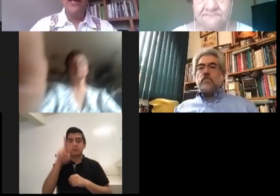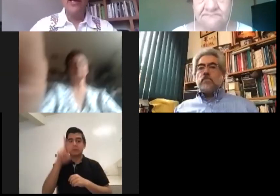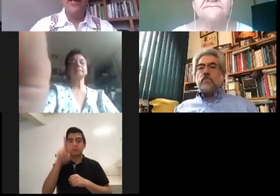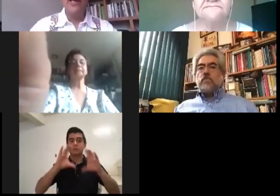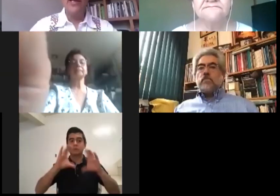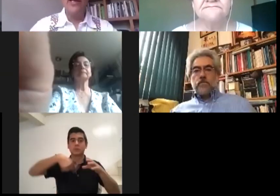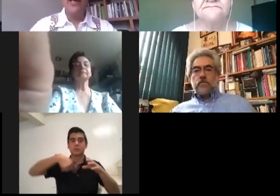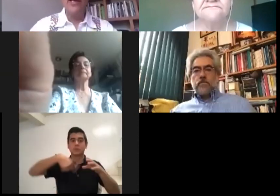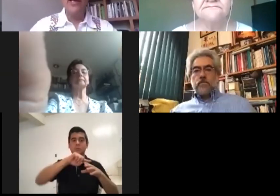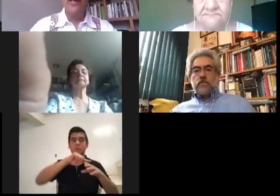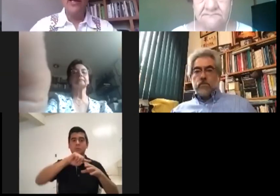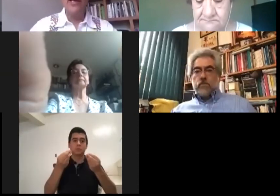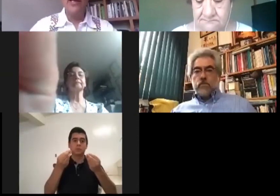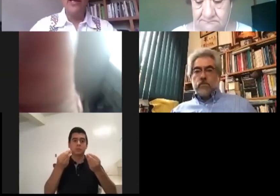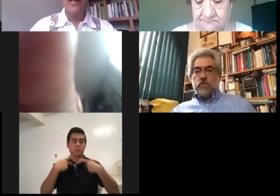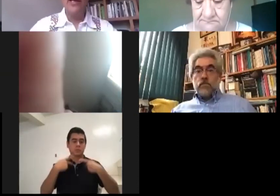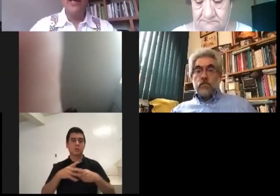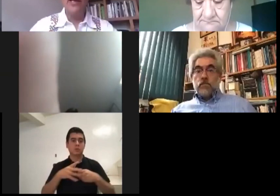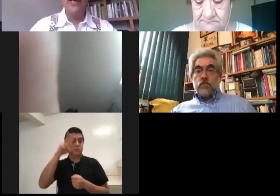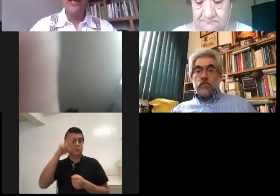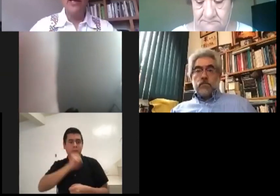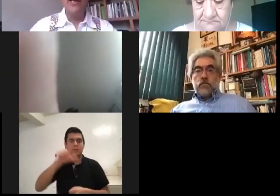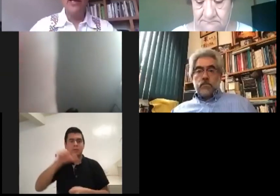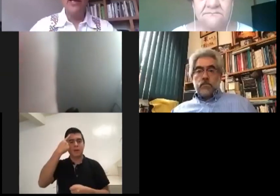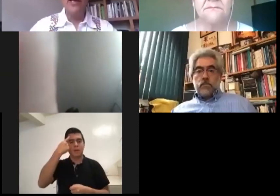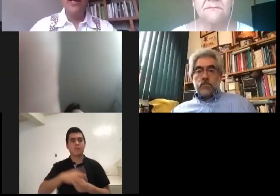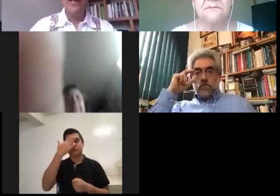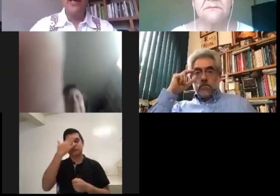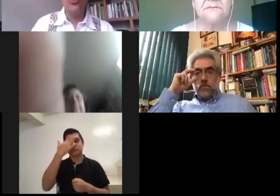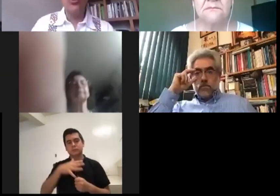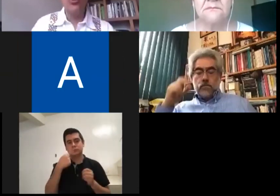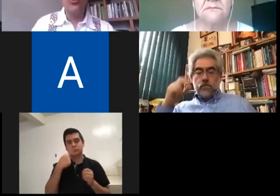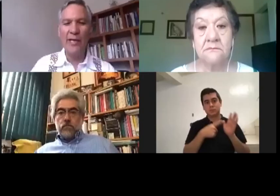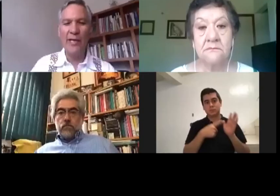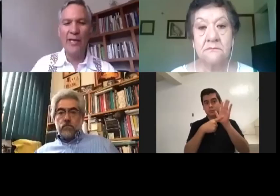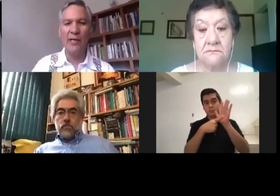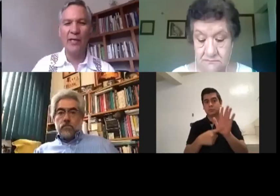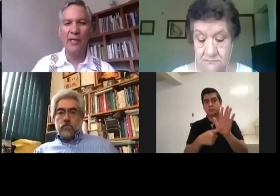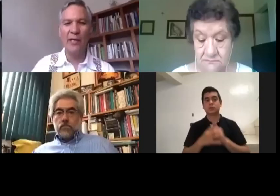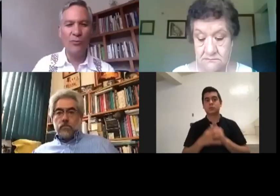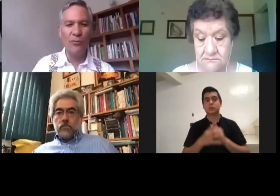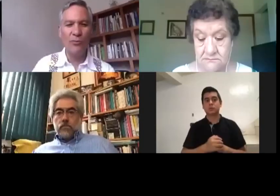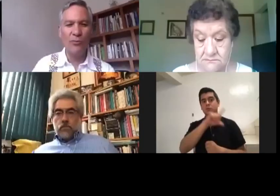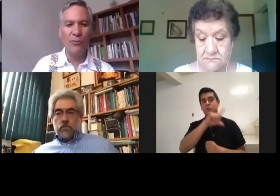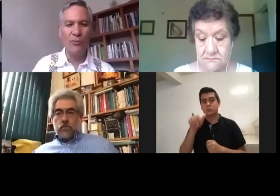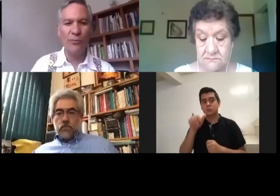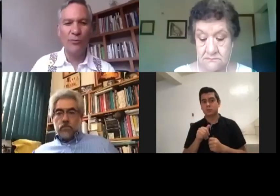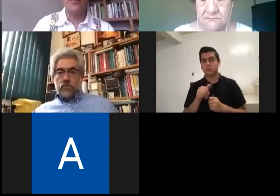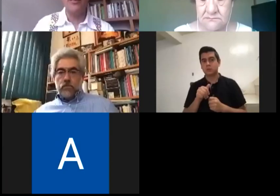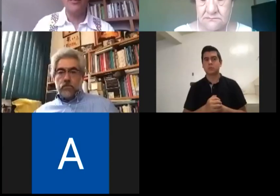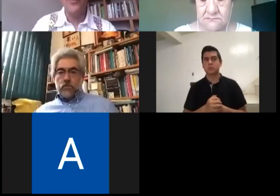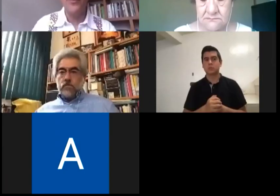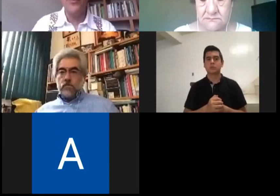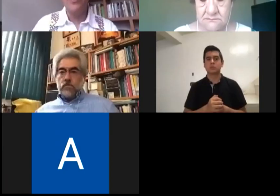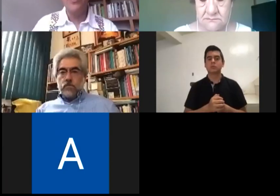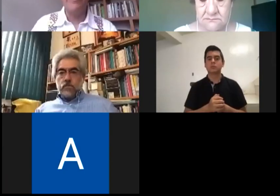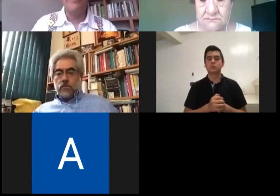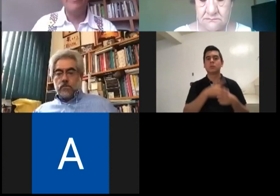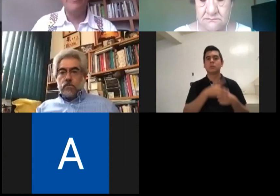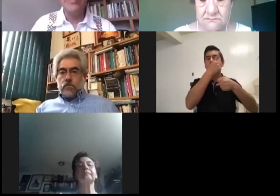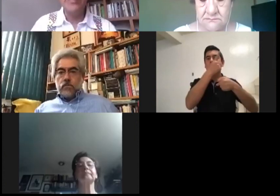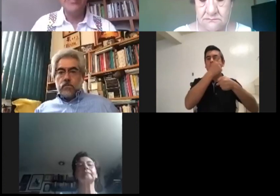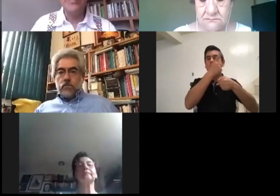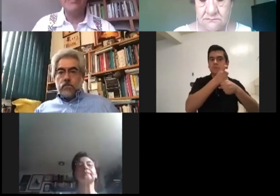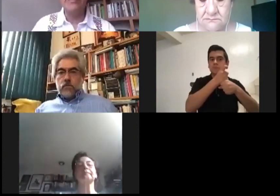Voy a presentarles. Después de que tengamos una primera intervención, vamos a tener una primera intervención de la